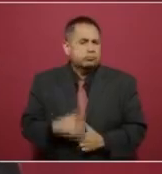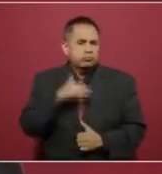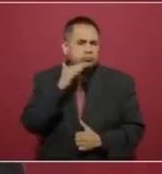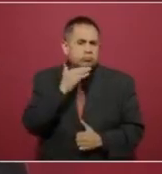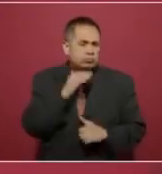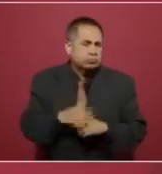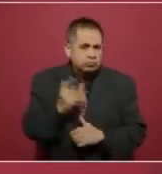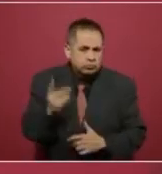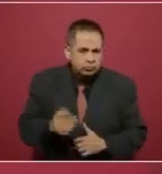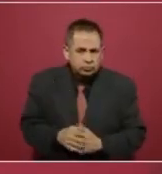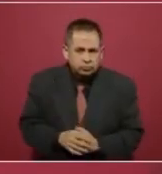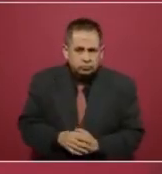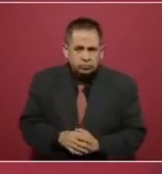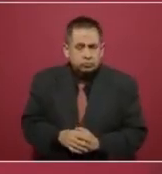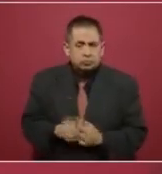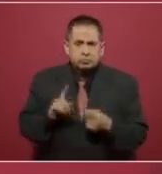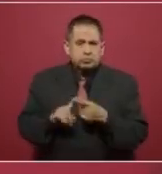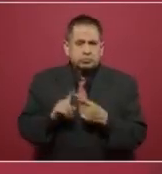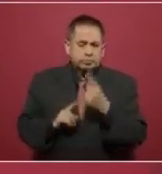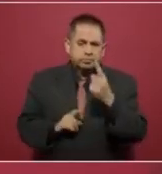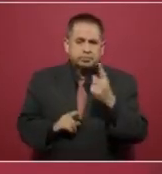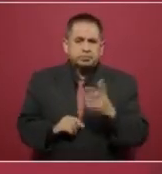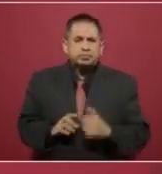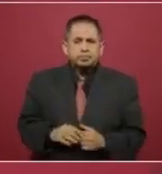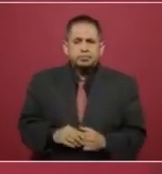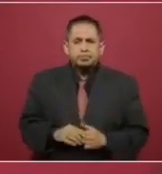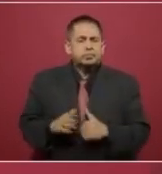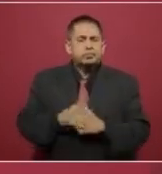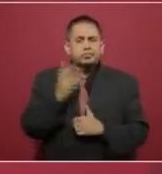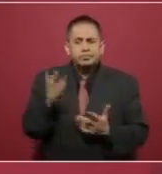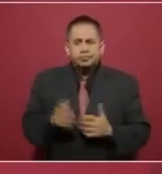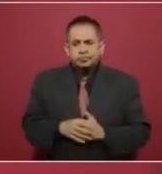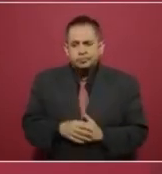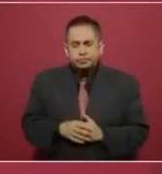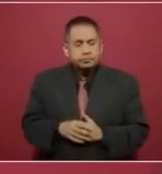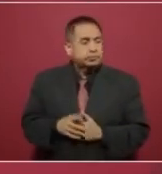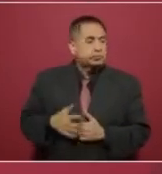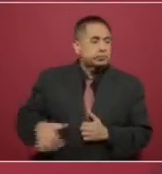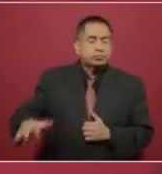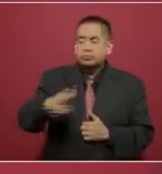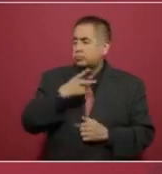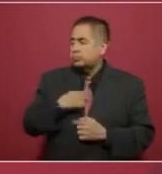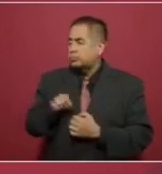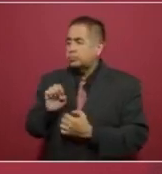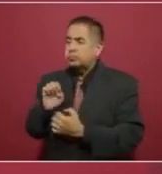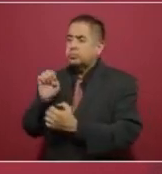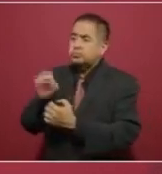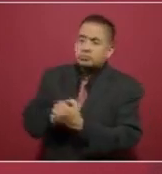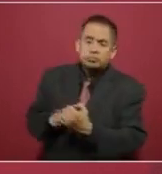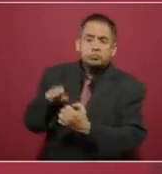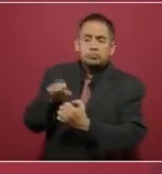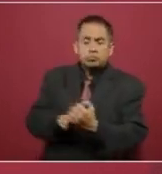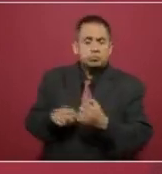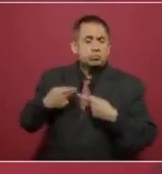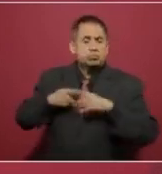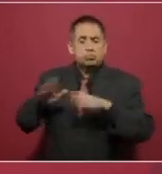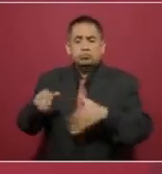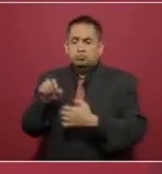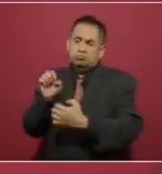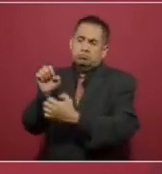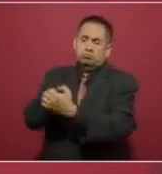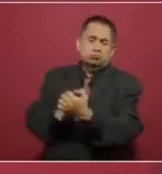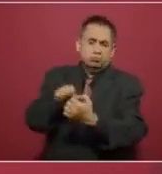corrupción? Primero, porque se engañó a la gente